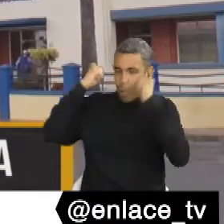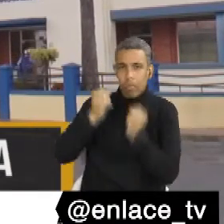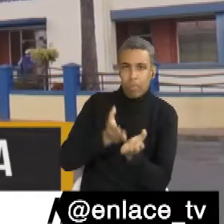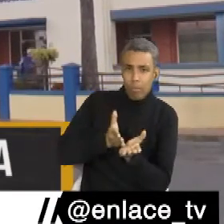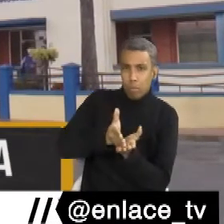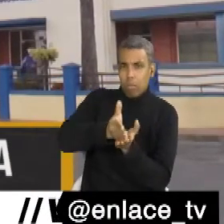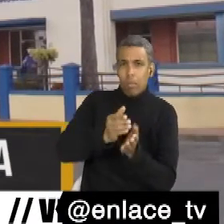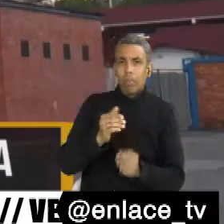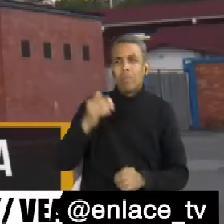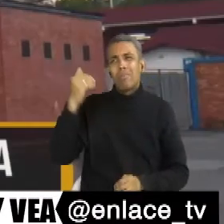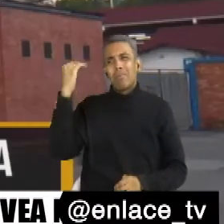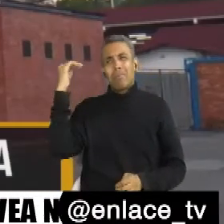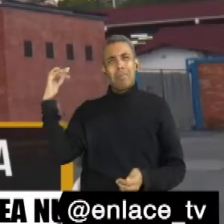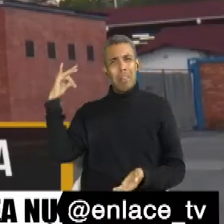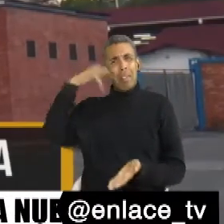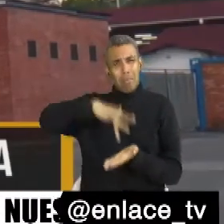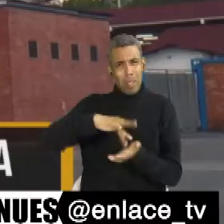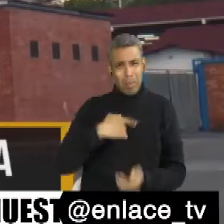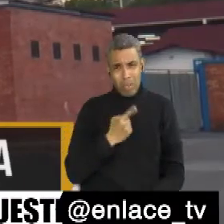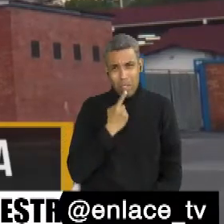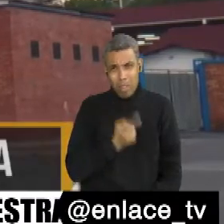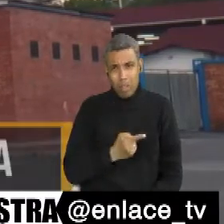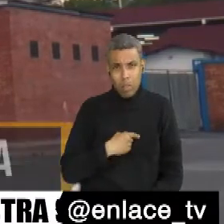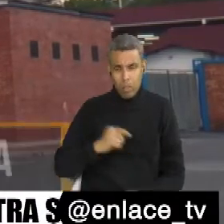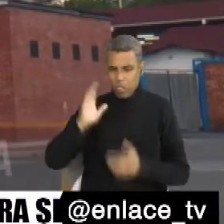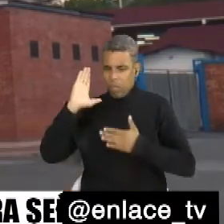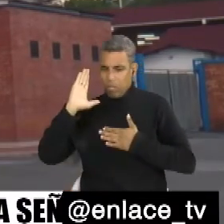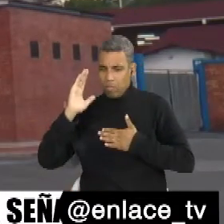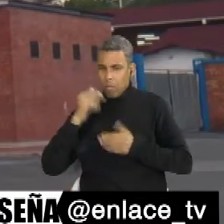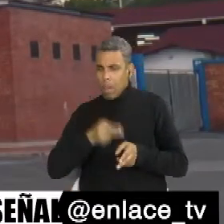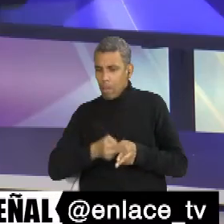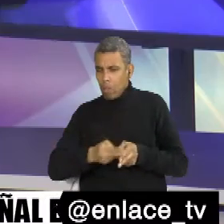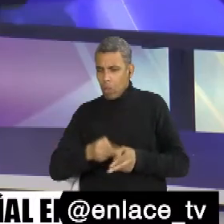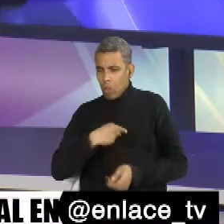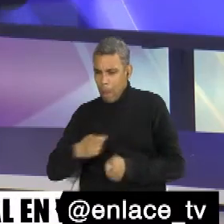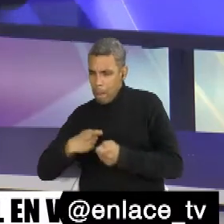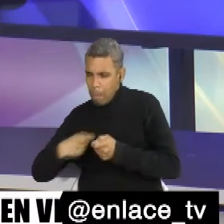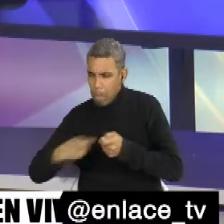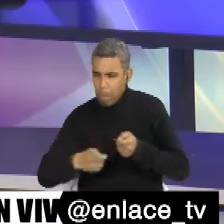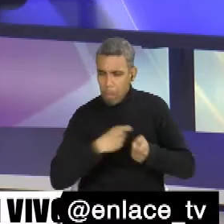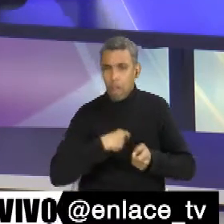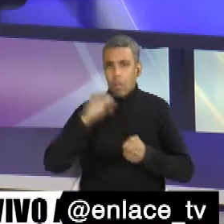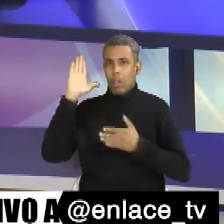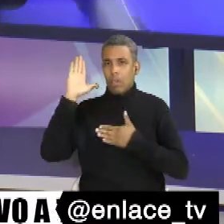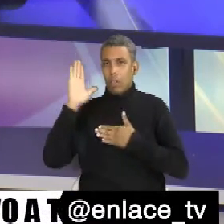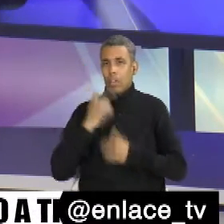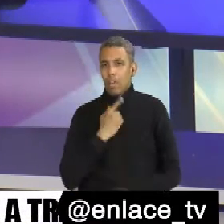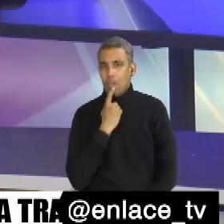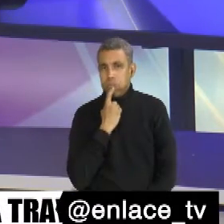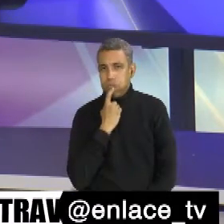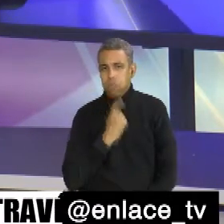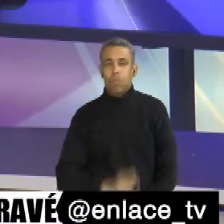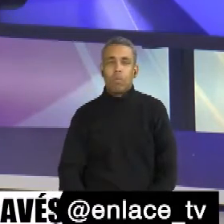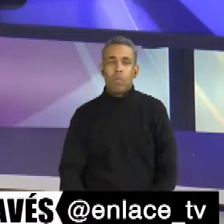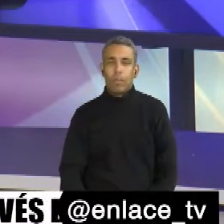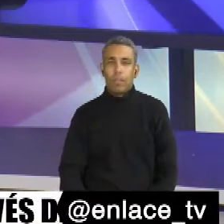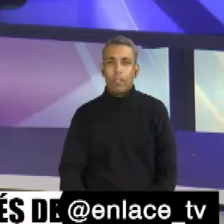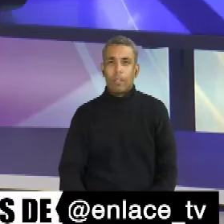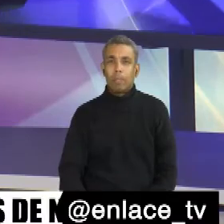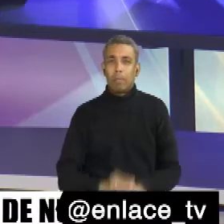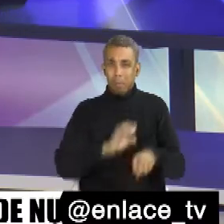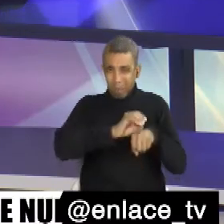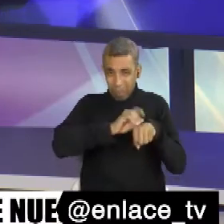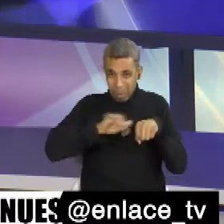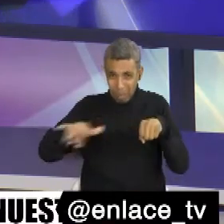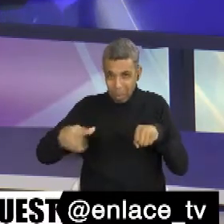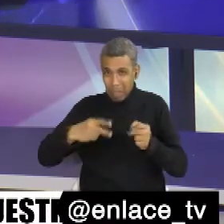había adquirido el compromiso de pago que se vio frustrado por el embargo del Banco Agrario. Y trabajadores de Navelena aseguran que por la falta de